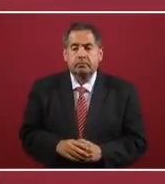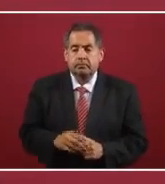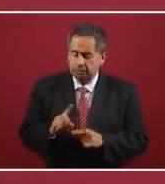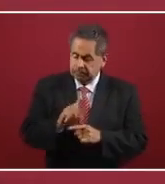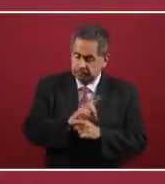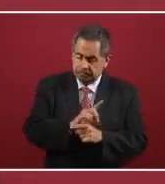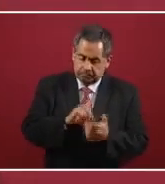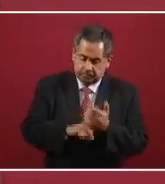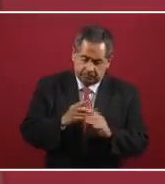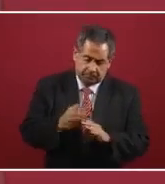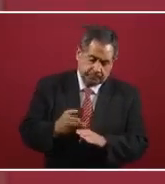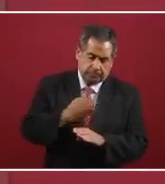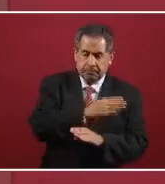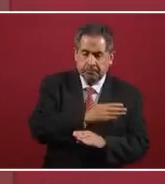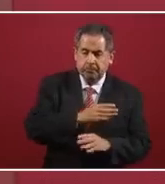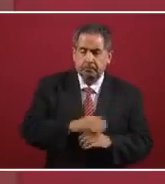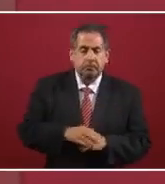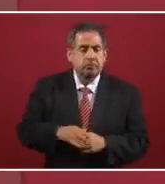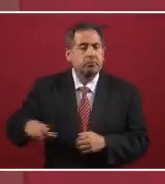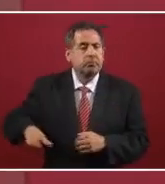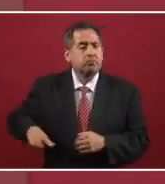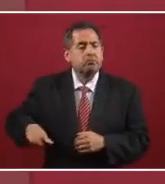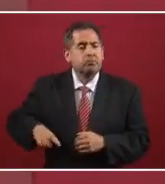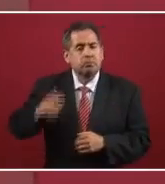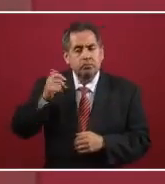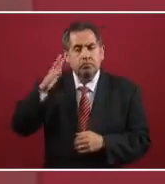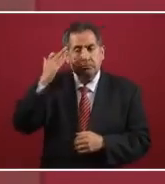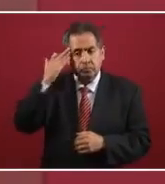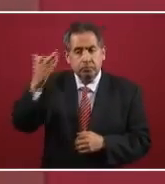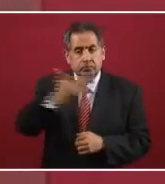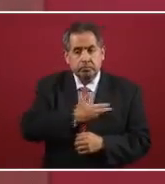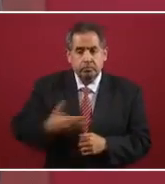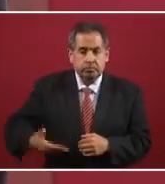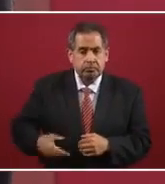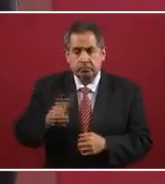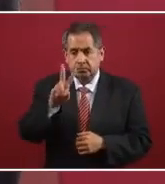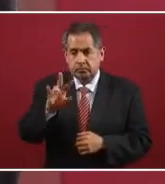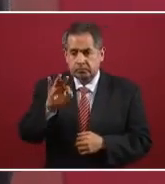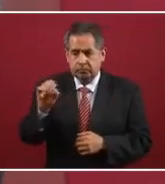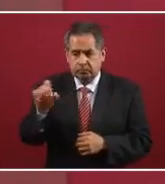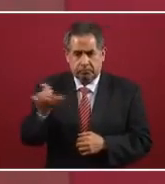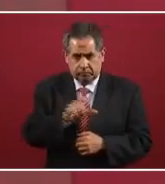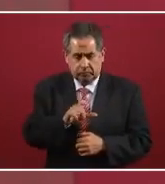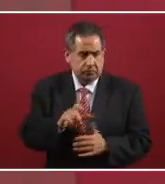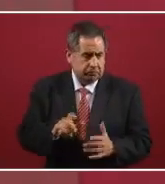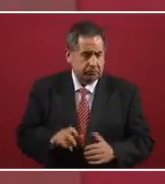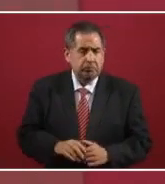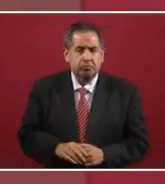desde el gobierno del presidente Fox